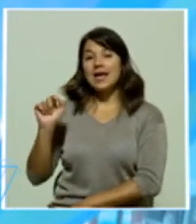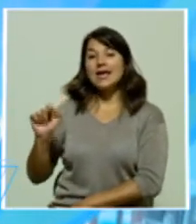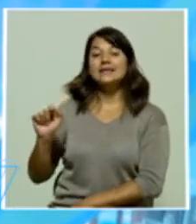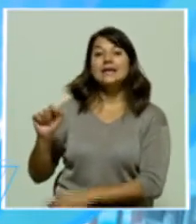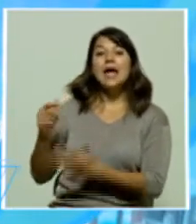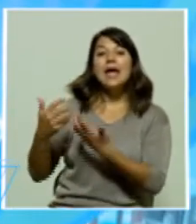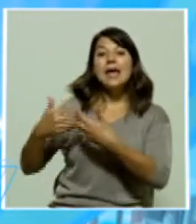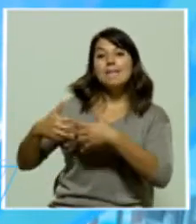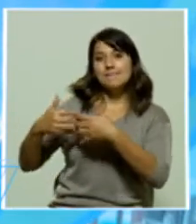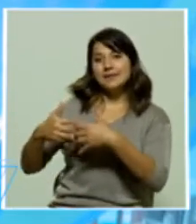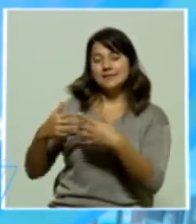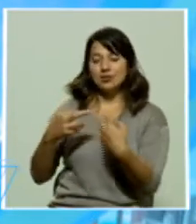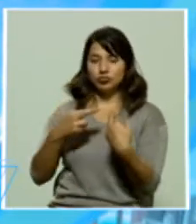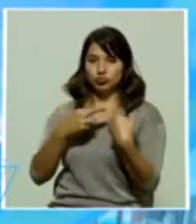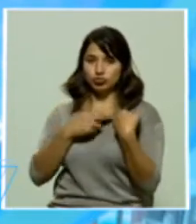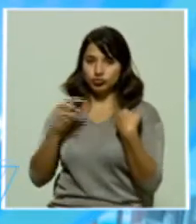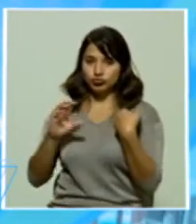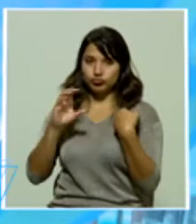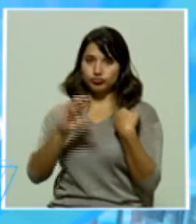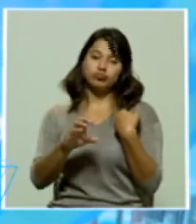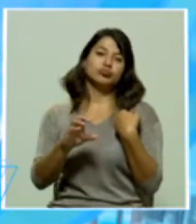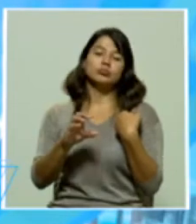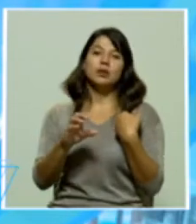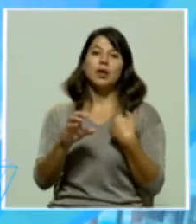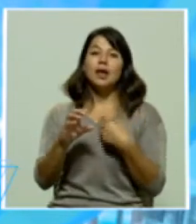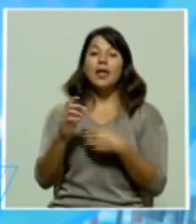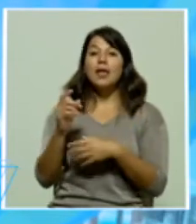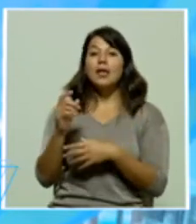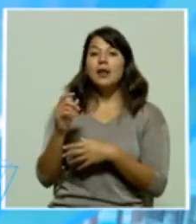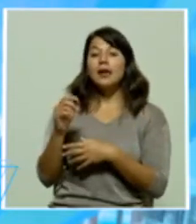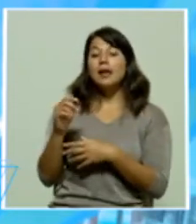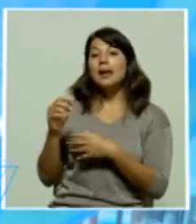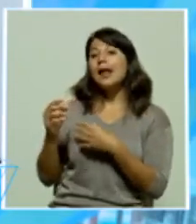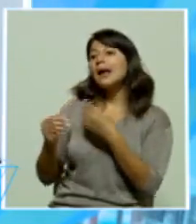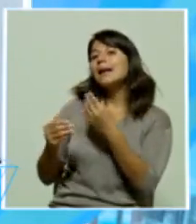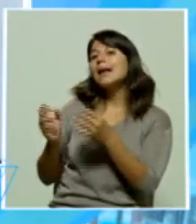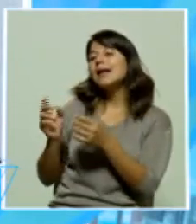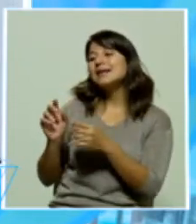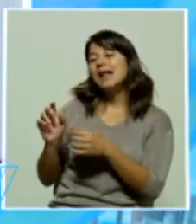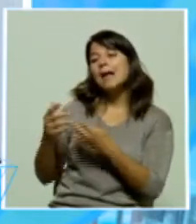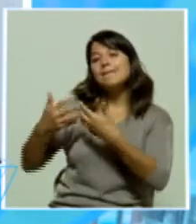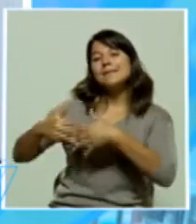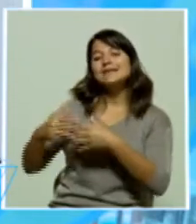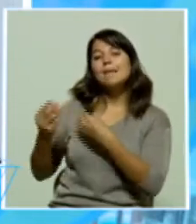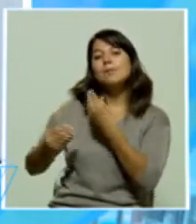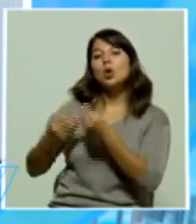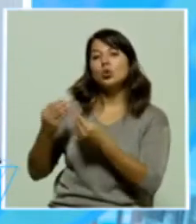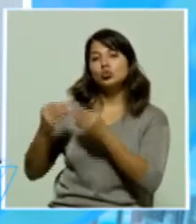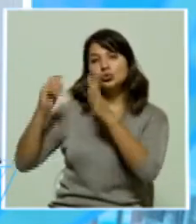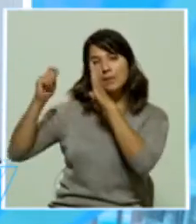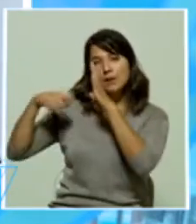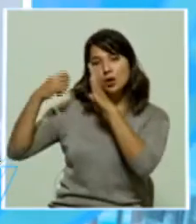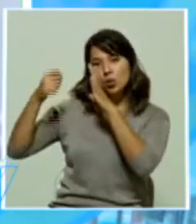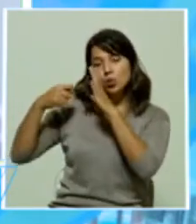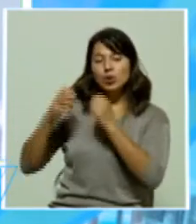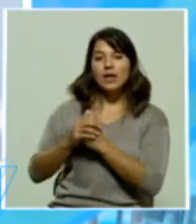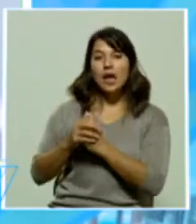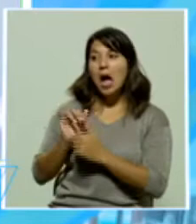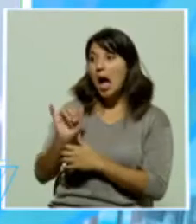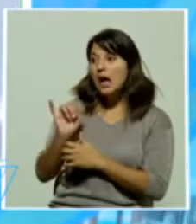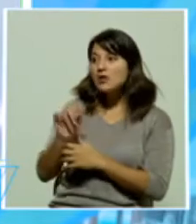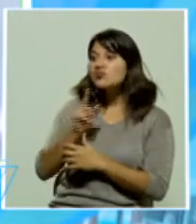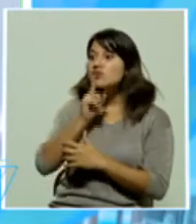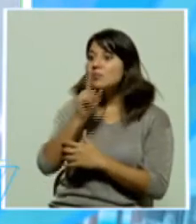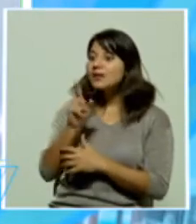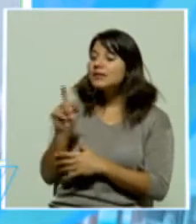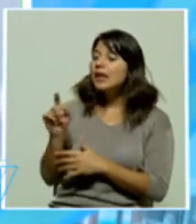del documental, donde en esa segunda parte de mi vida exploramos realmente nuevos